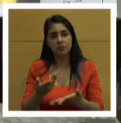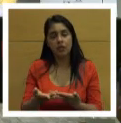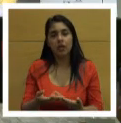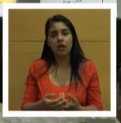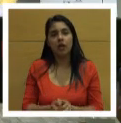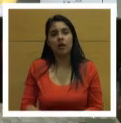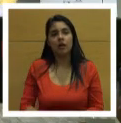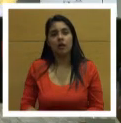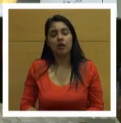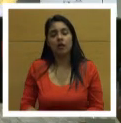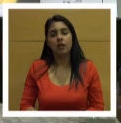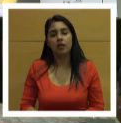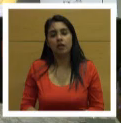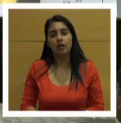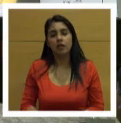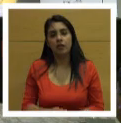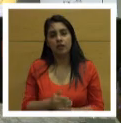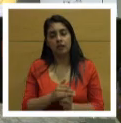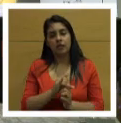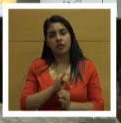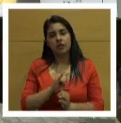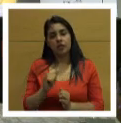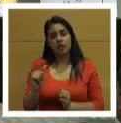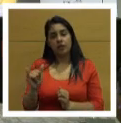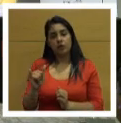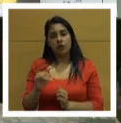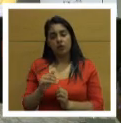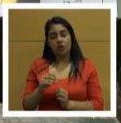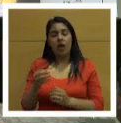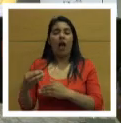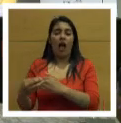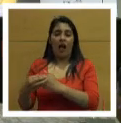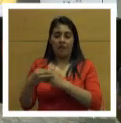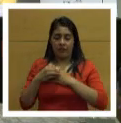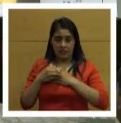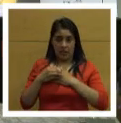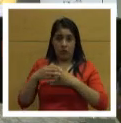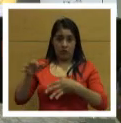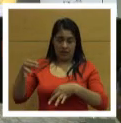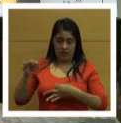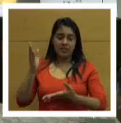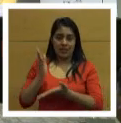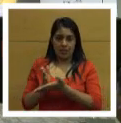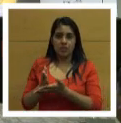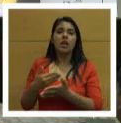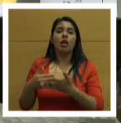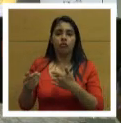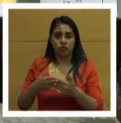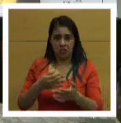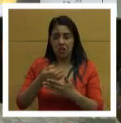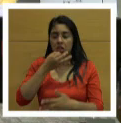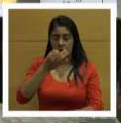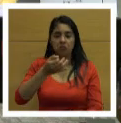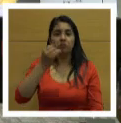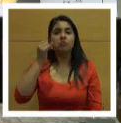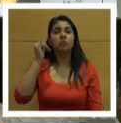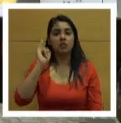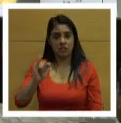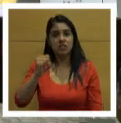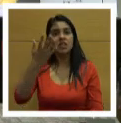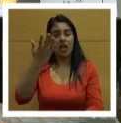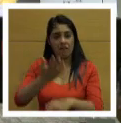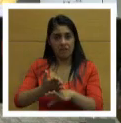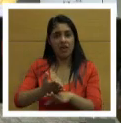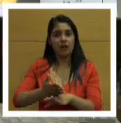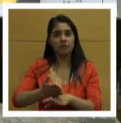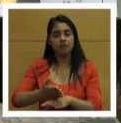eso? Y luego llegó la notificación de la sentencia en donde se condenó por violencia psicológica. Lógicamente, eso